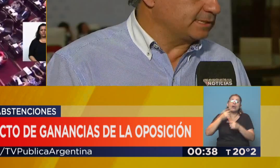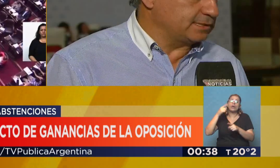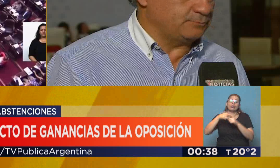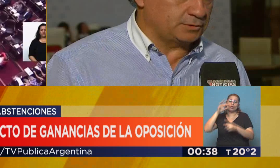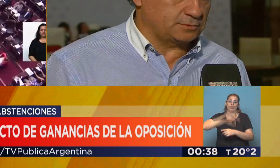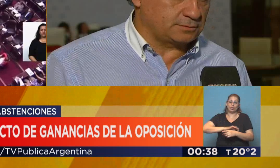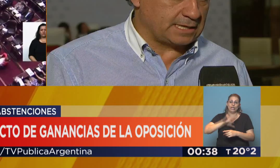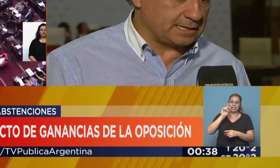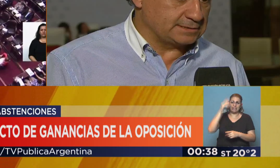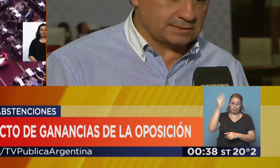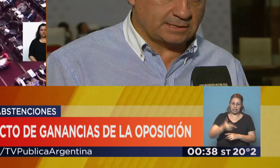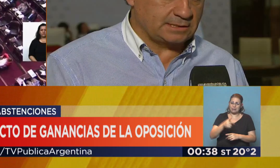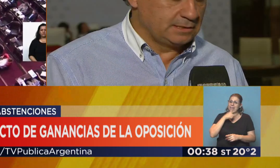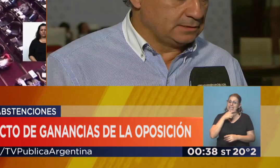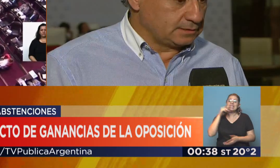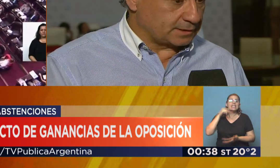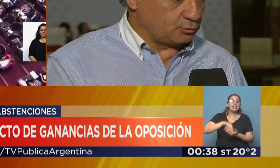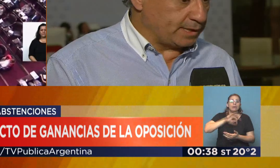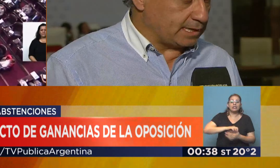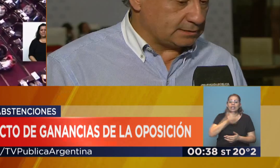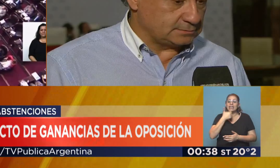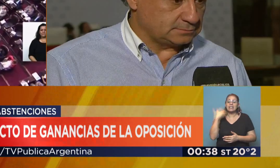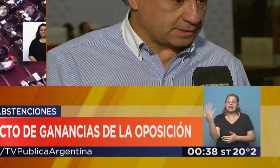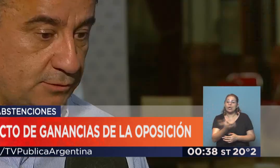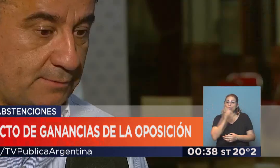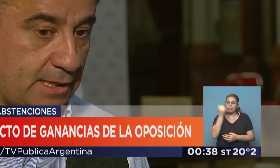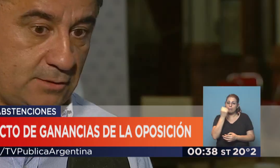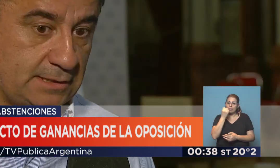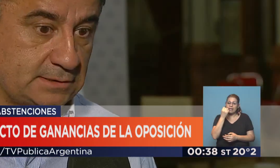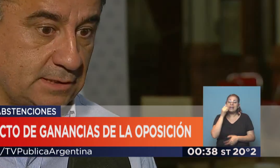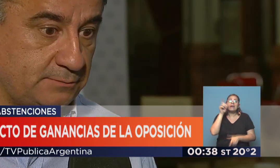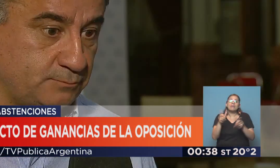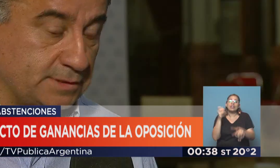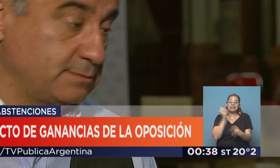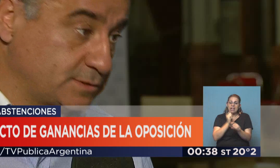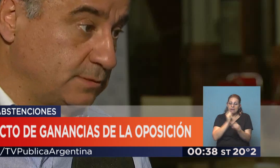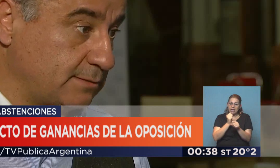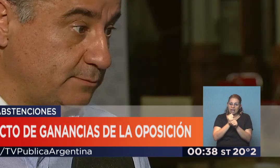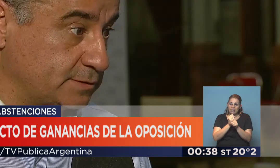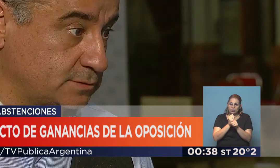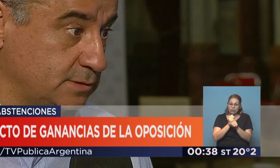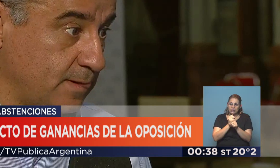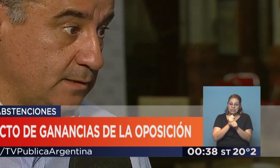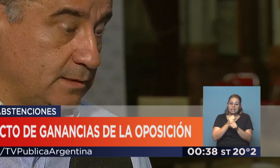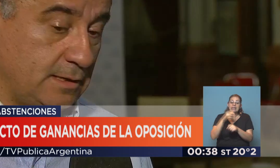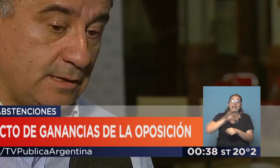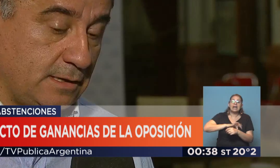y me parece que este impuesto a las ganancias que recuperan los trabajadores por encima de los 50.000